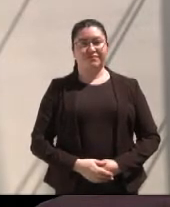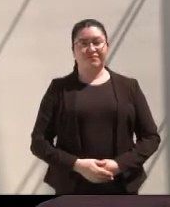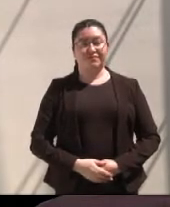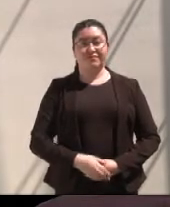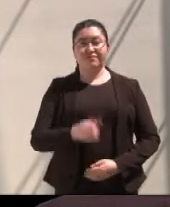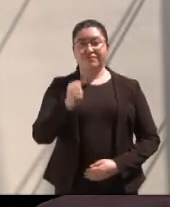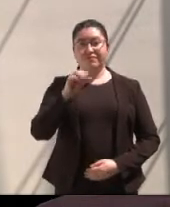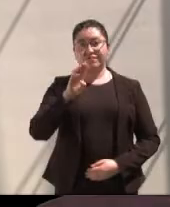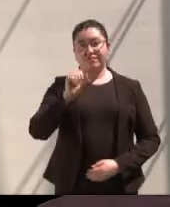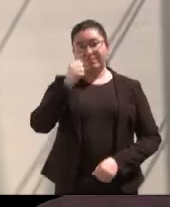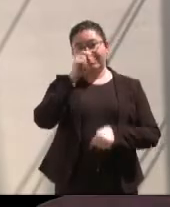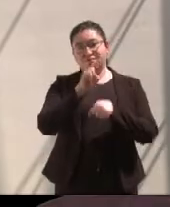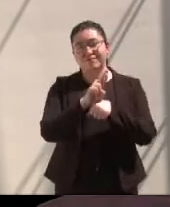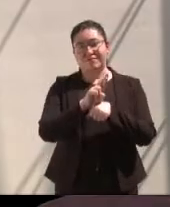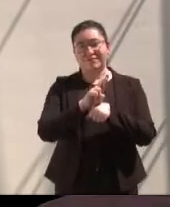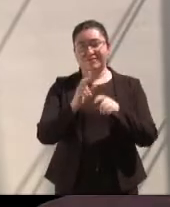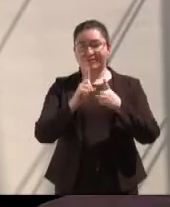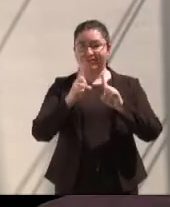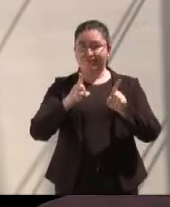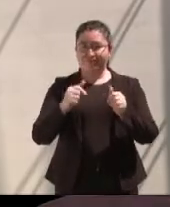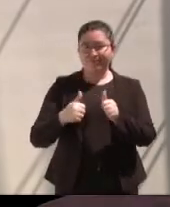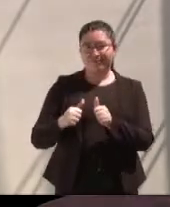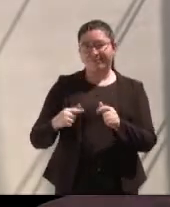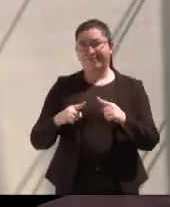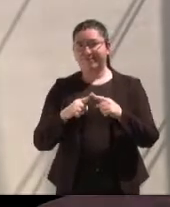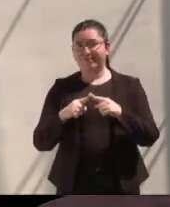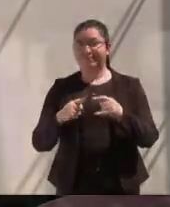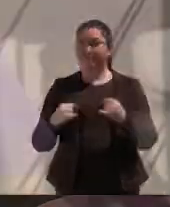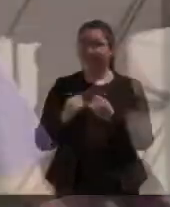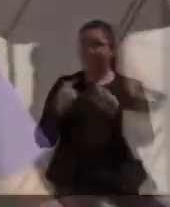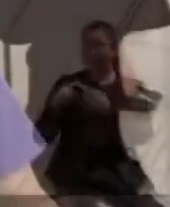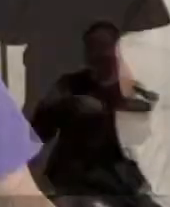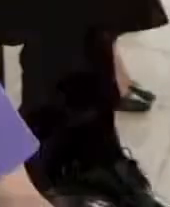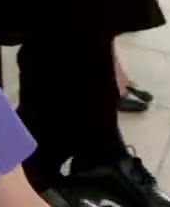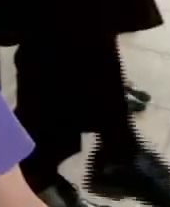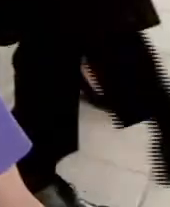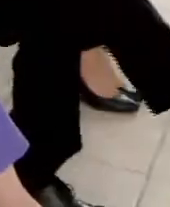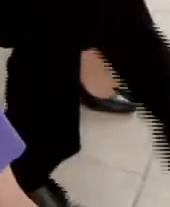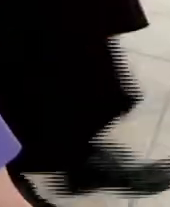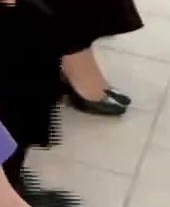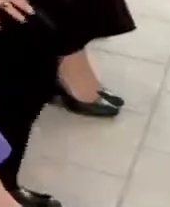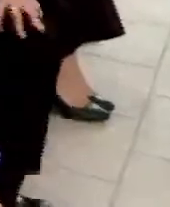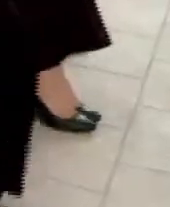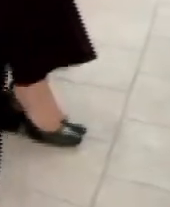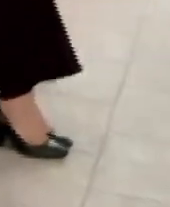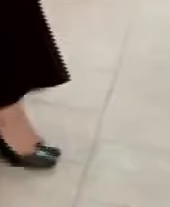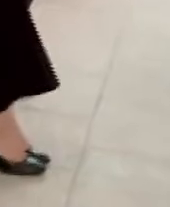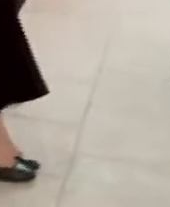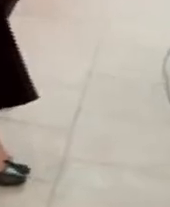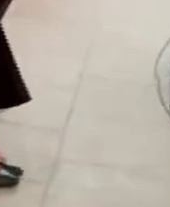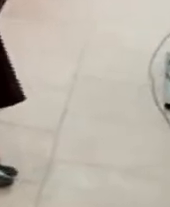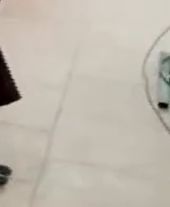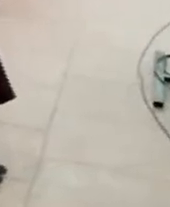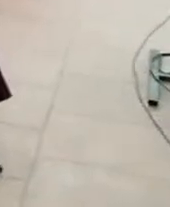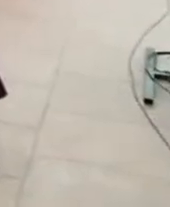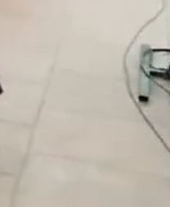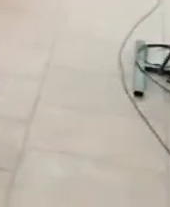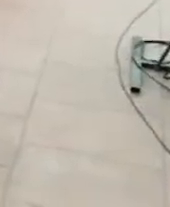Subsecretaria de Desarrollo Institucional de la Secretaría de Seguridad Ciudadana, maestra Marcela Figueroa Franco.